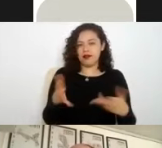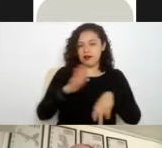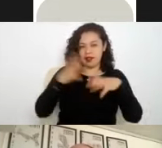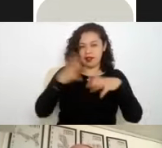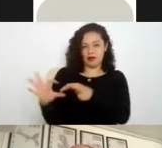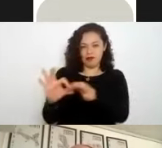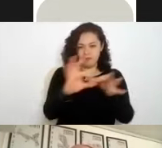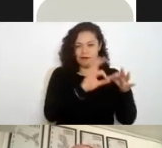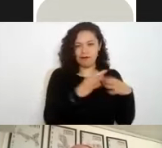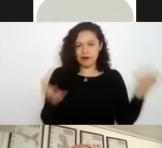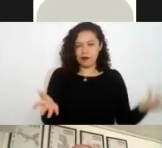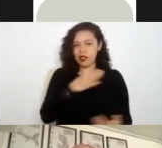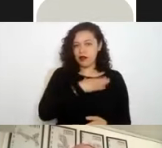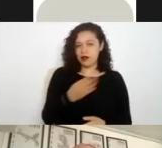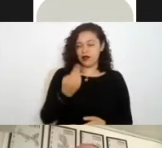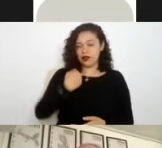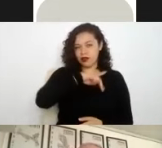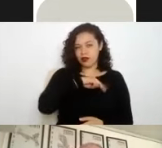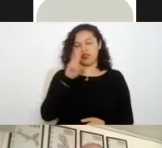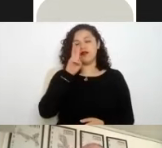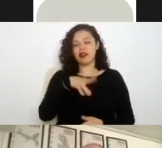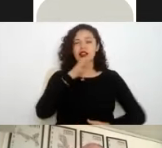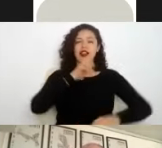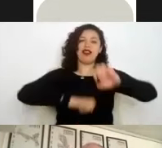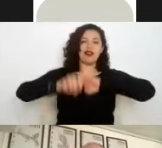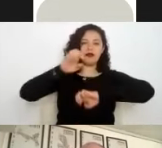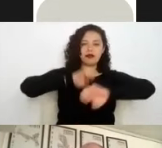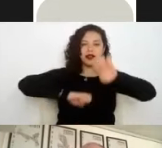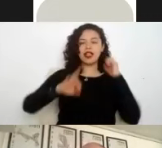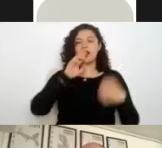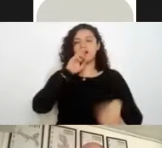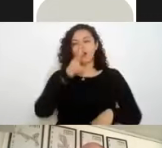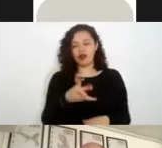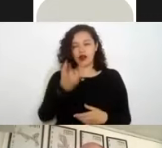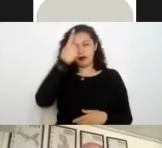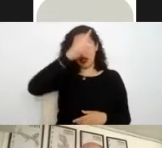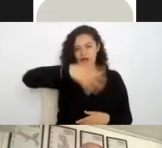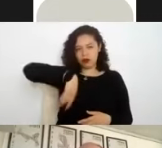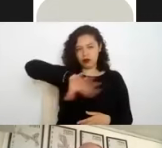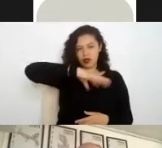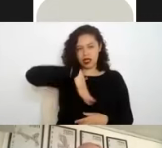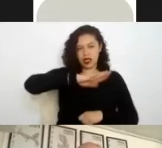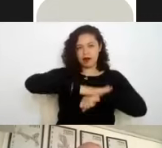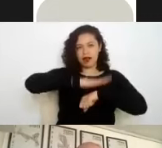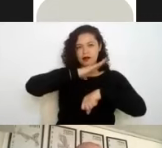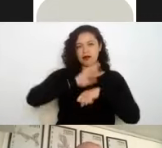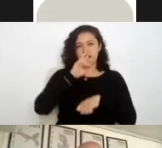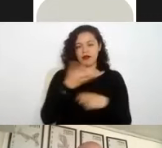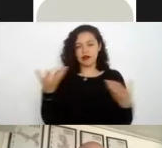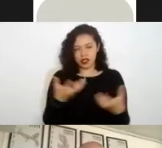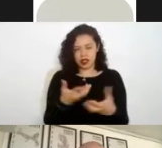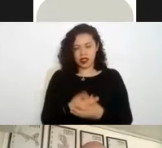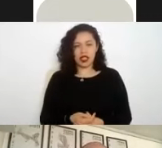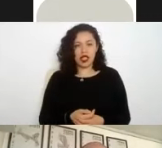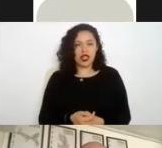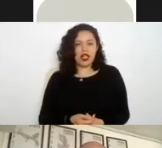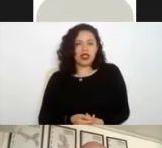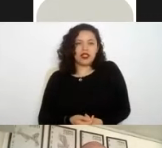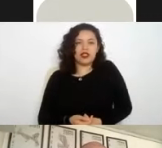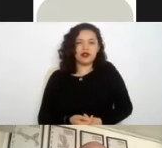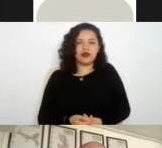bueno, es algo bueno que vemos que las empresas estén mejorando, estén buscando cada vez hacerlo más. Y esta es otra campaña